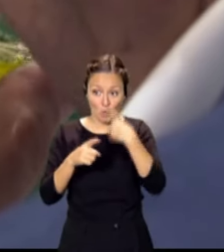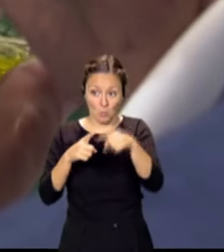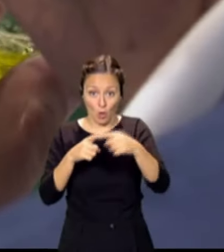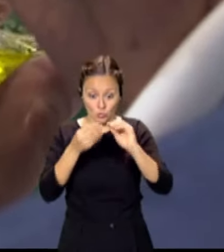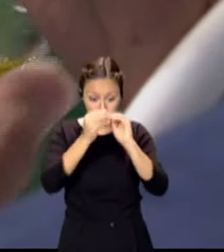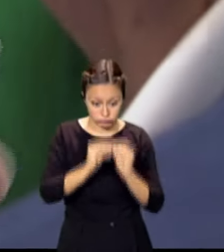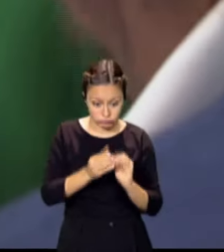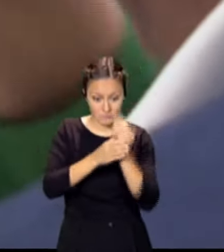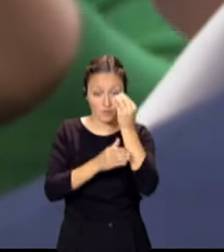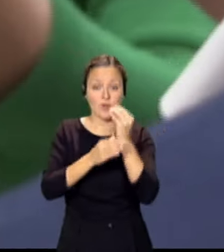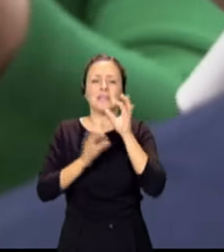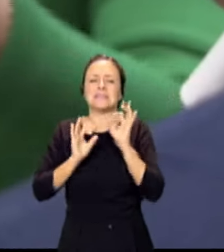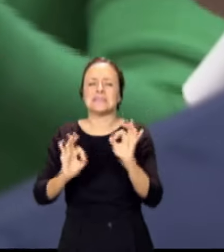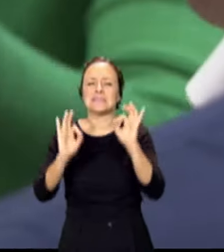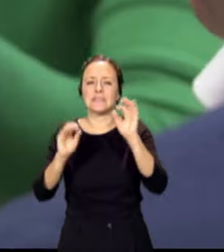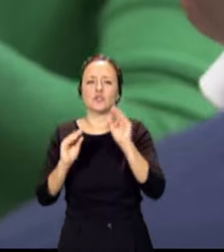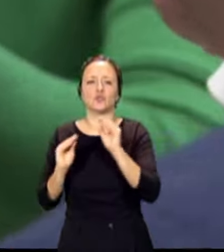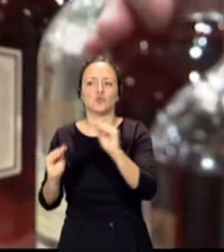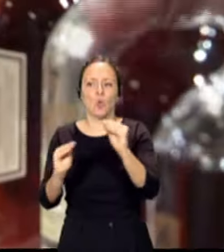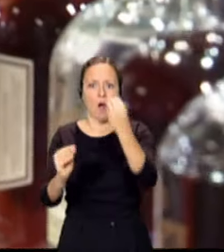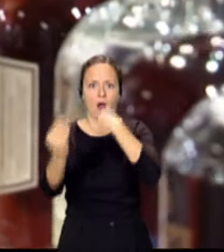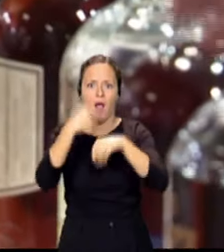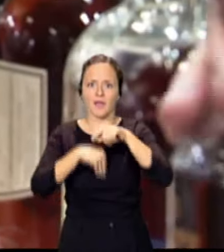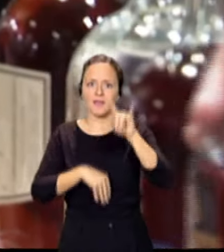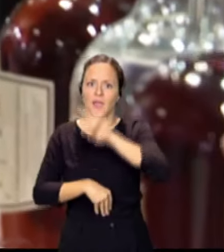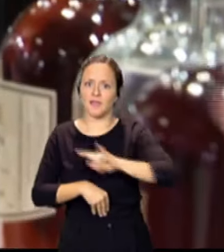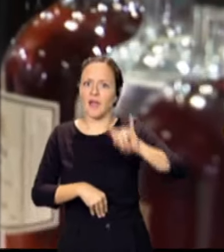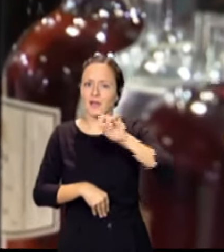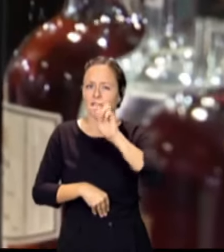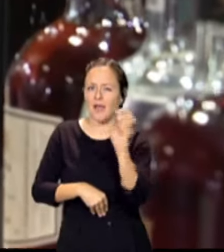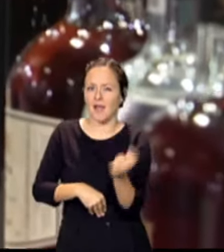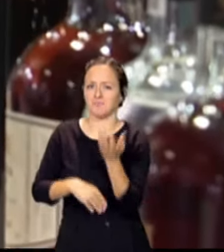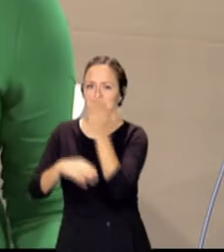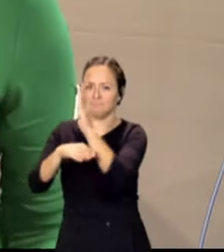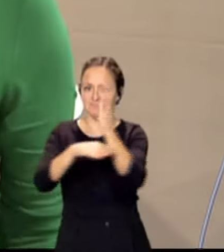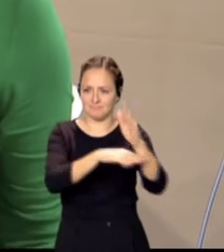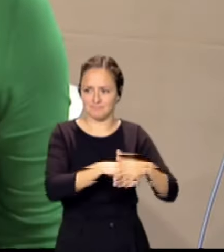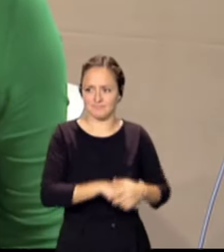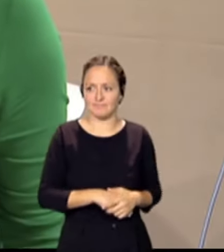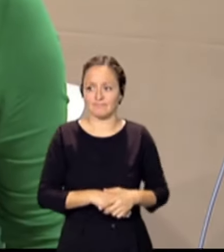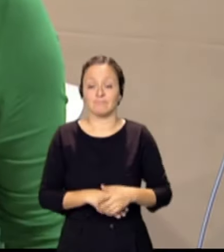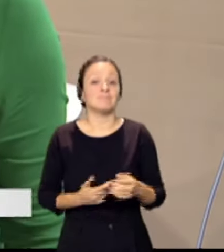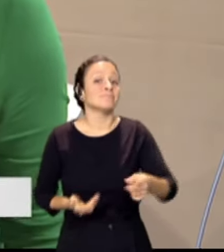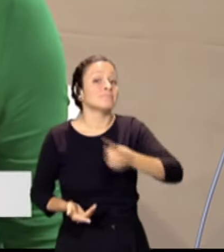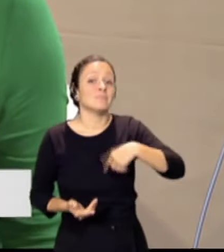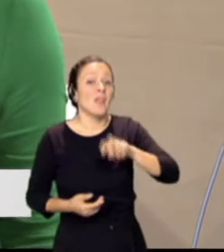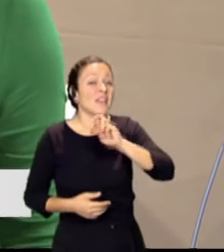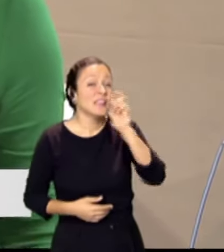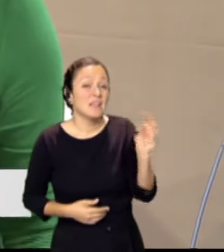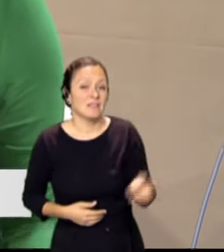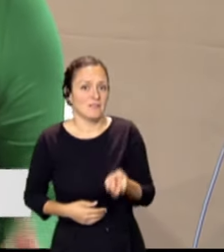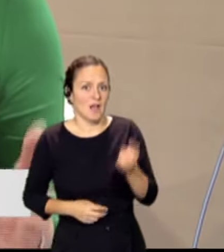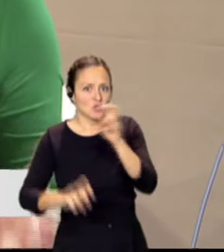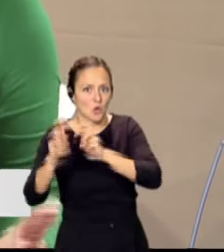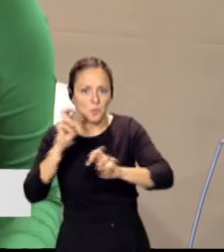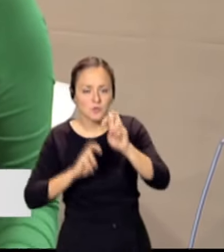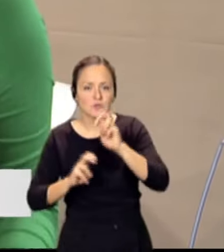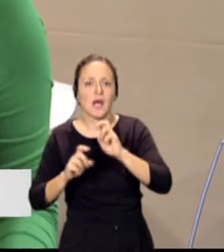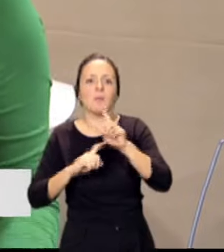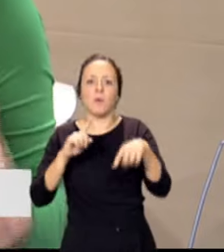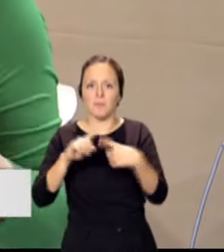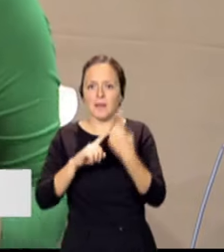darán a conocer las singularidades gastronómicas de las diferentes islas del archipiélago siempre buscando diversificación y